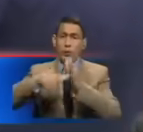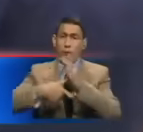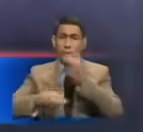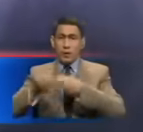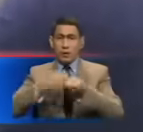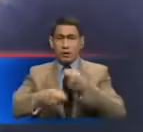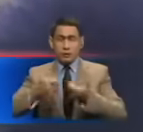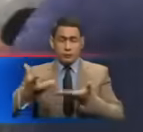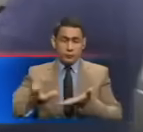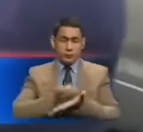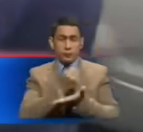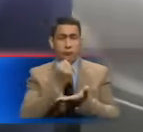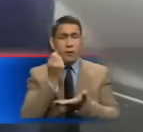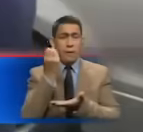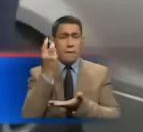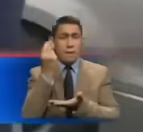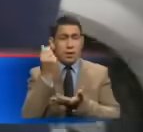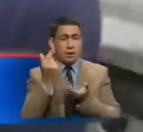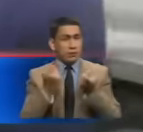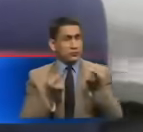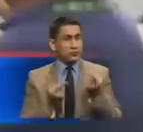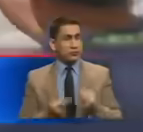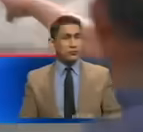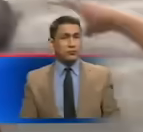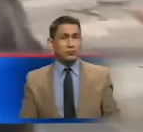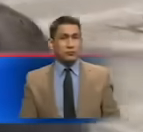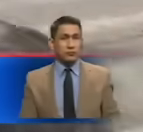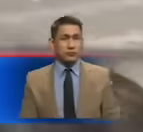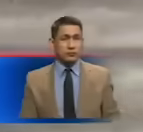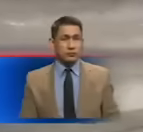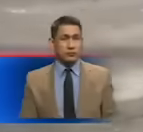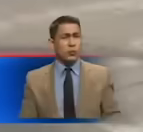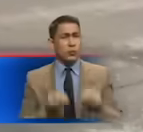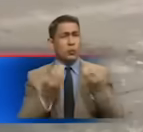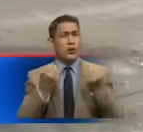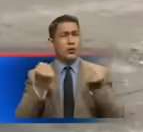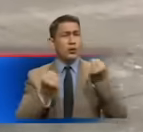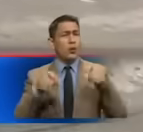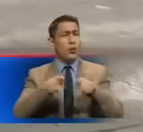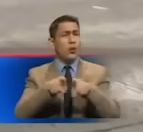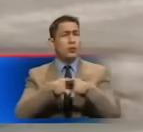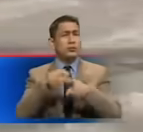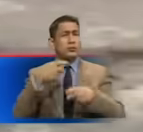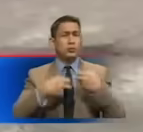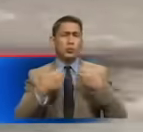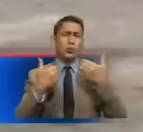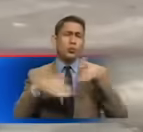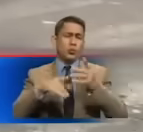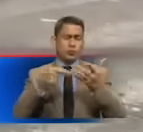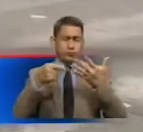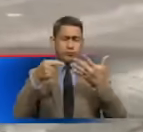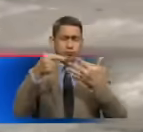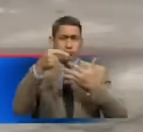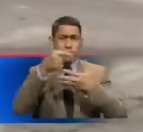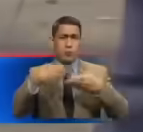ahí. Ese blanco, esos que están allá, esos negros. Más o menos, ¿cuántos carros? Algunos hay esos carros viejos, toditos que